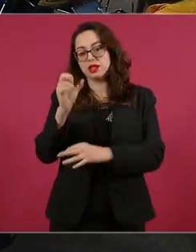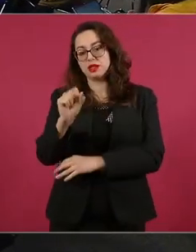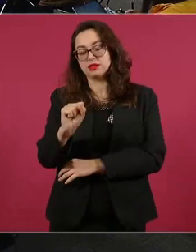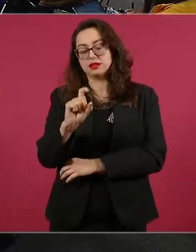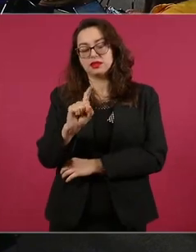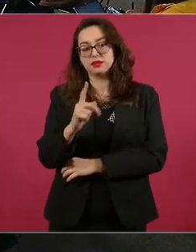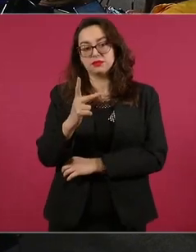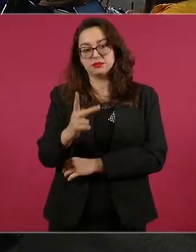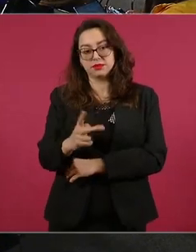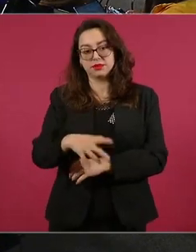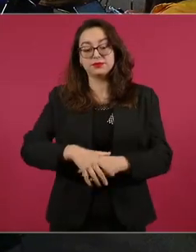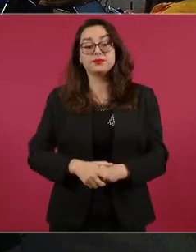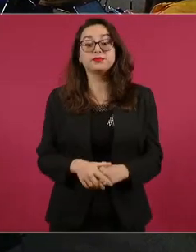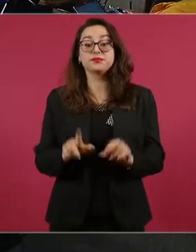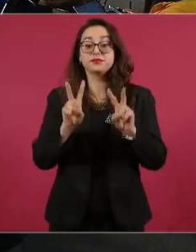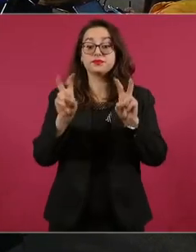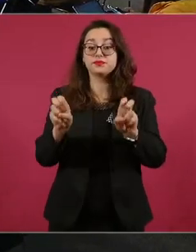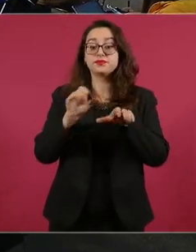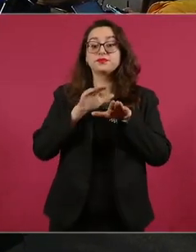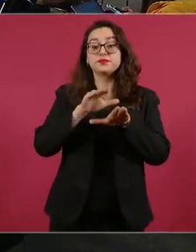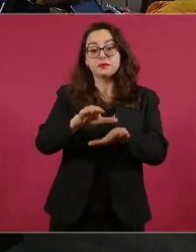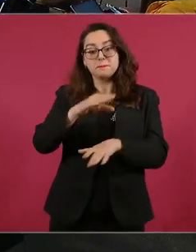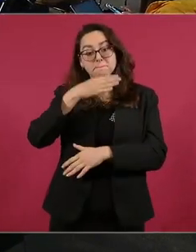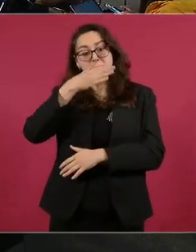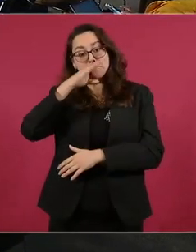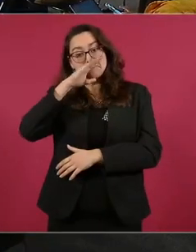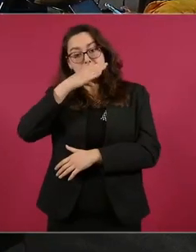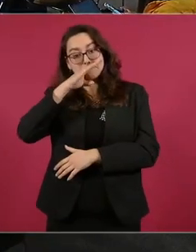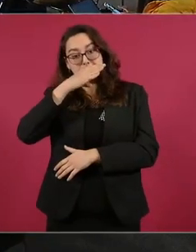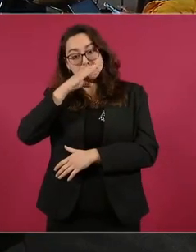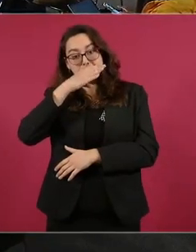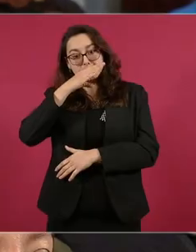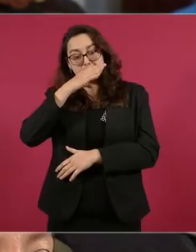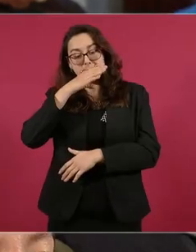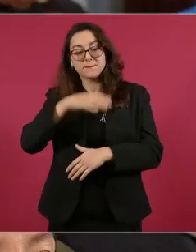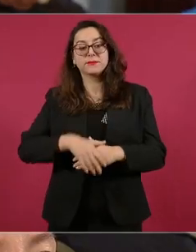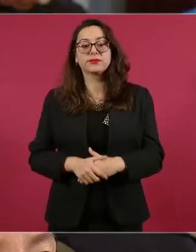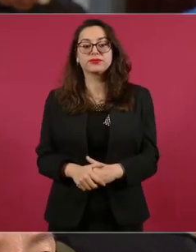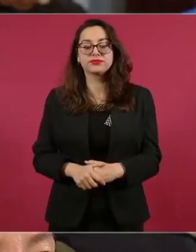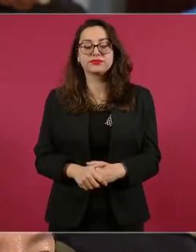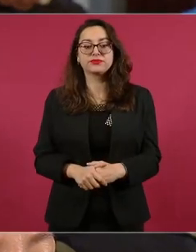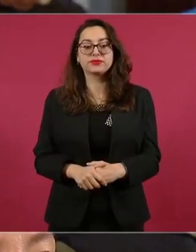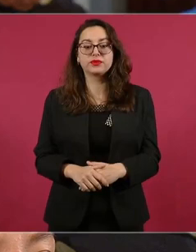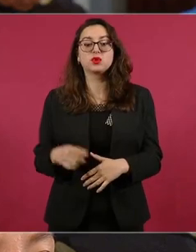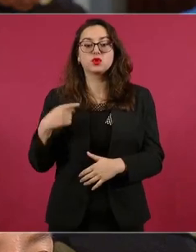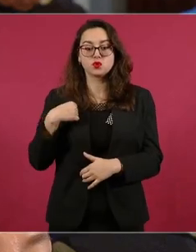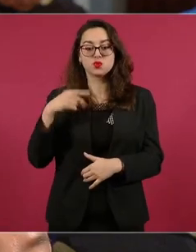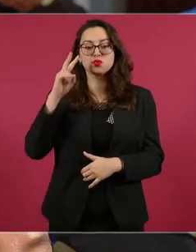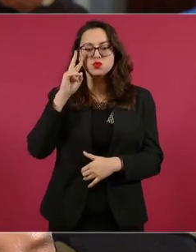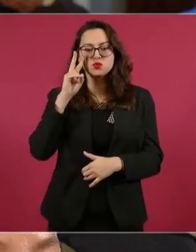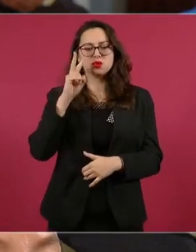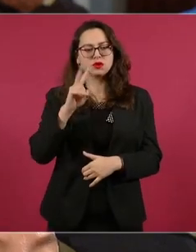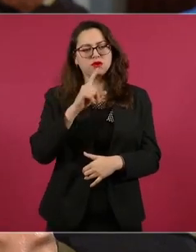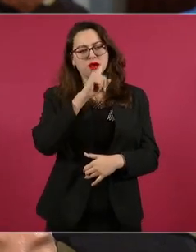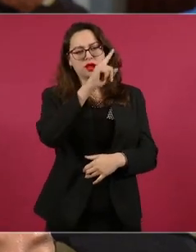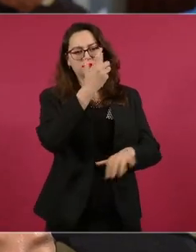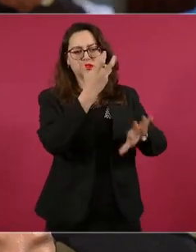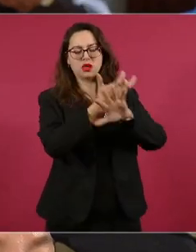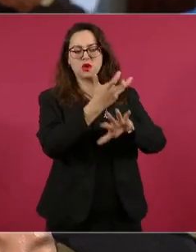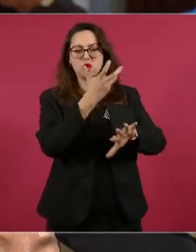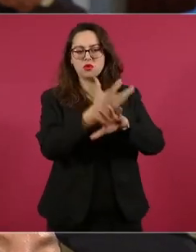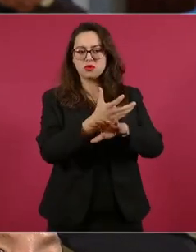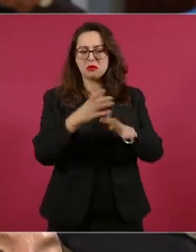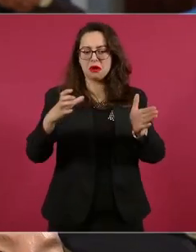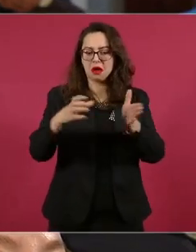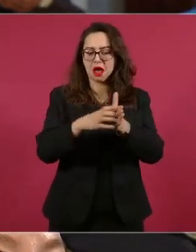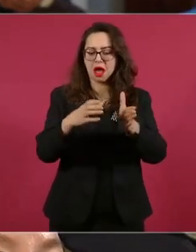acerca del maíz. He estado viendo que en las cajas de cereales de los Estados Unidos hay